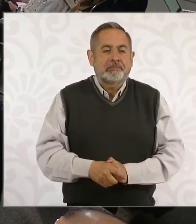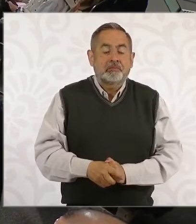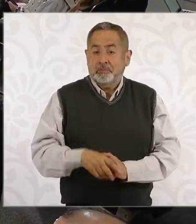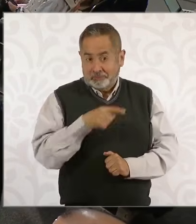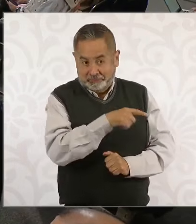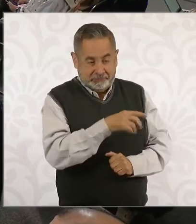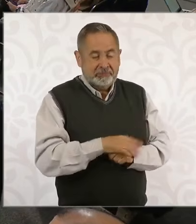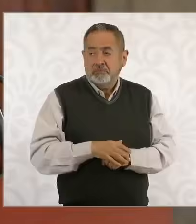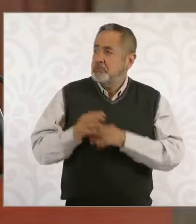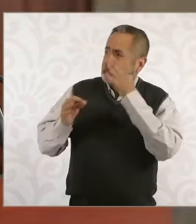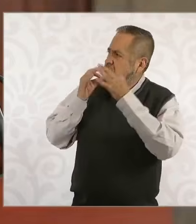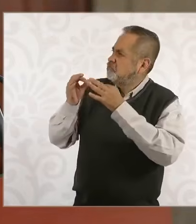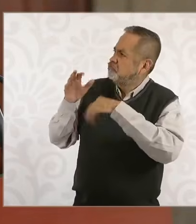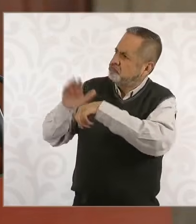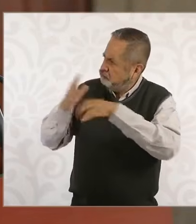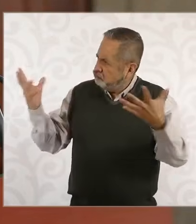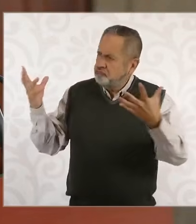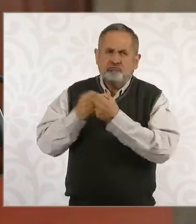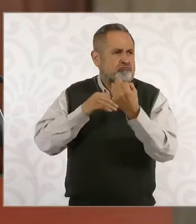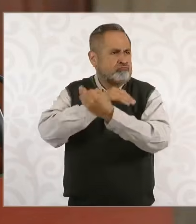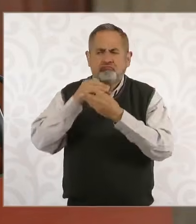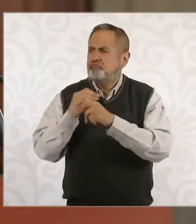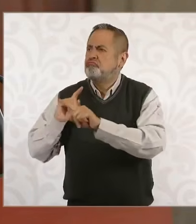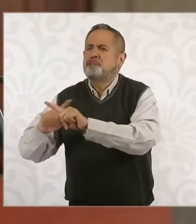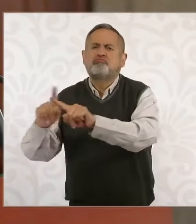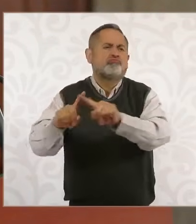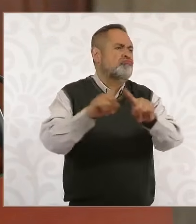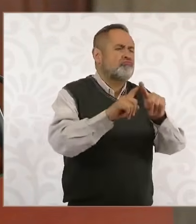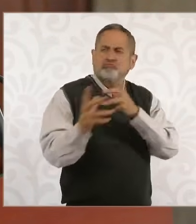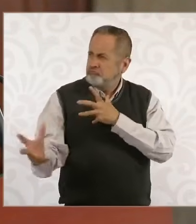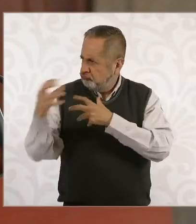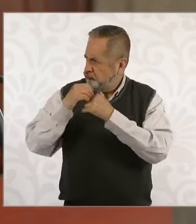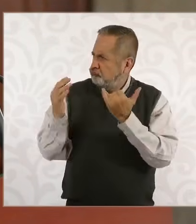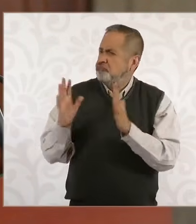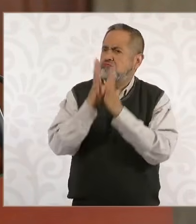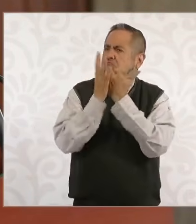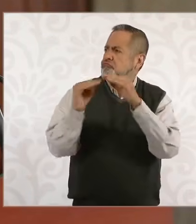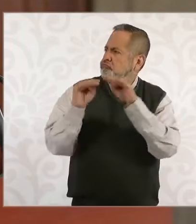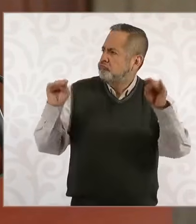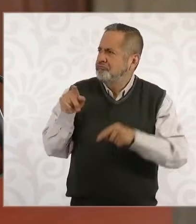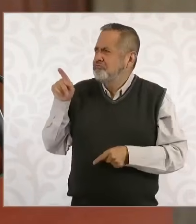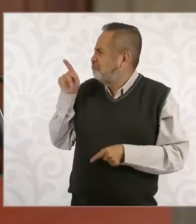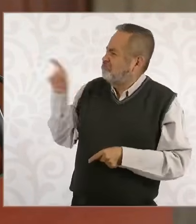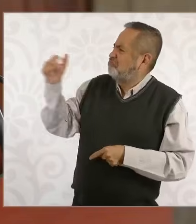Convocamos a la conformación de un frente amplio, democrático, plural, incluyente y nacional ante la regresiva